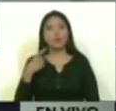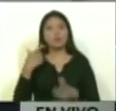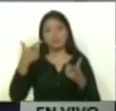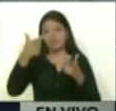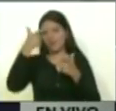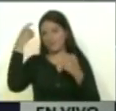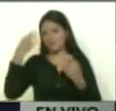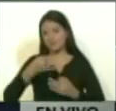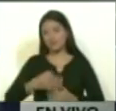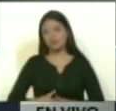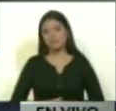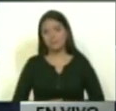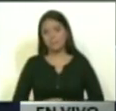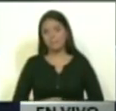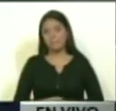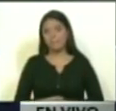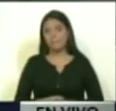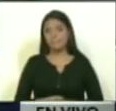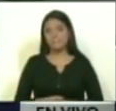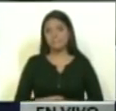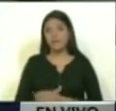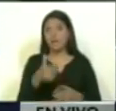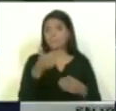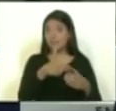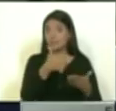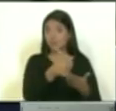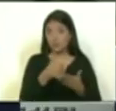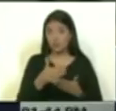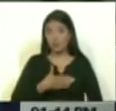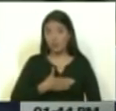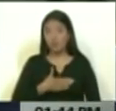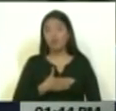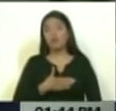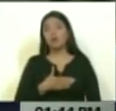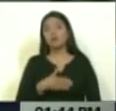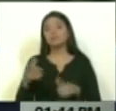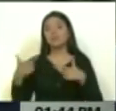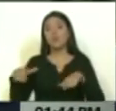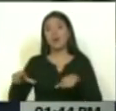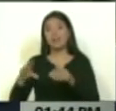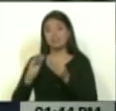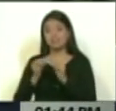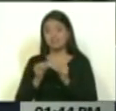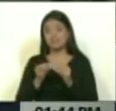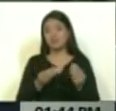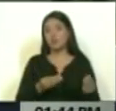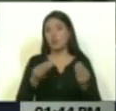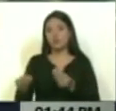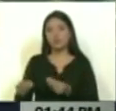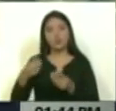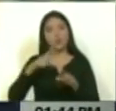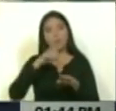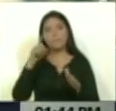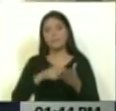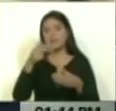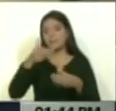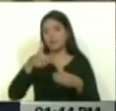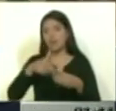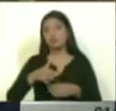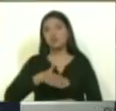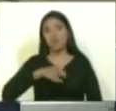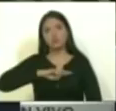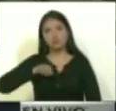es. PDVSA nos ayudó con la sede. Esas instalaciones fueron donadas por PDVSA. Nosotros ya